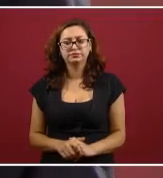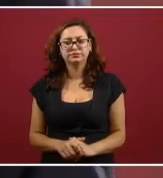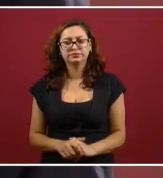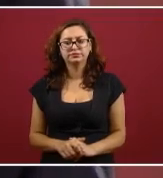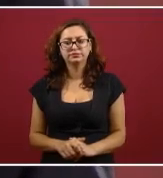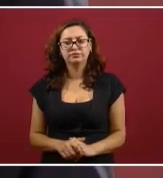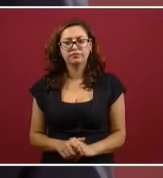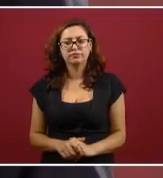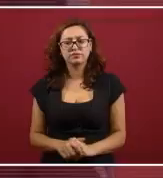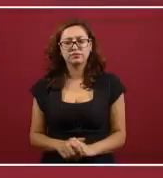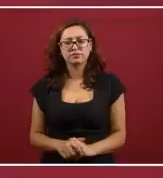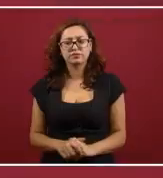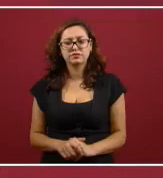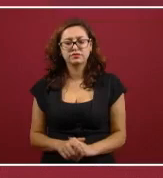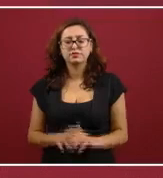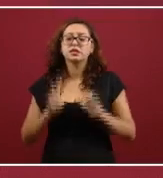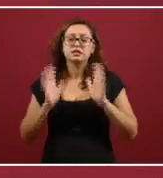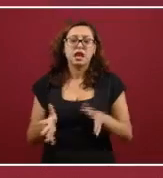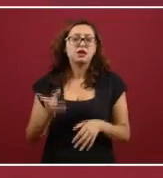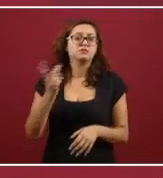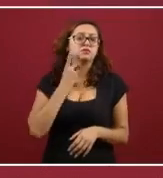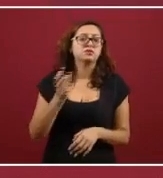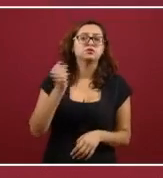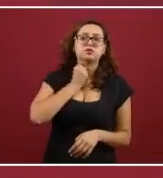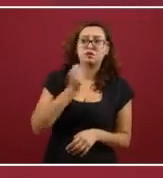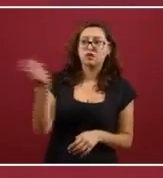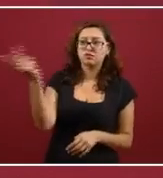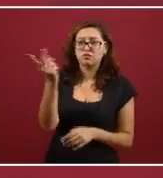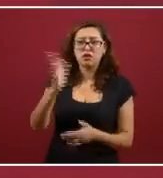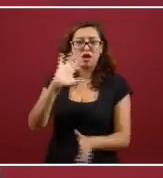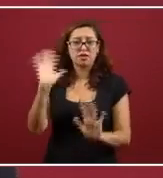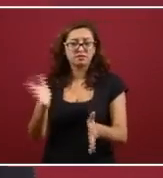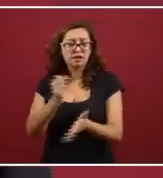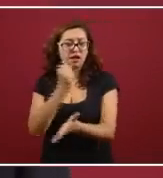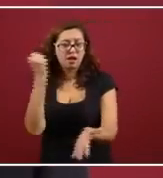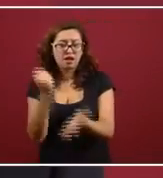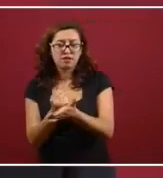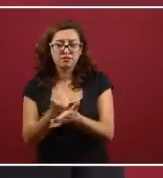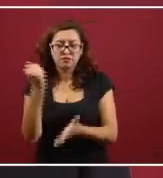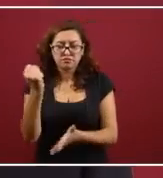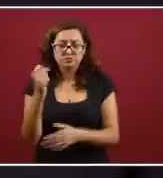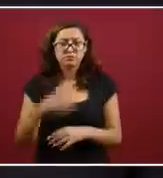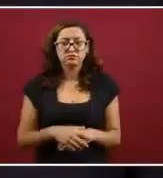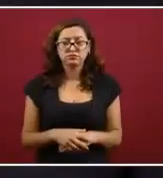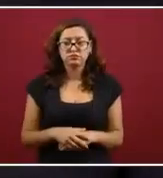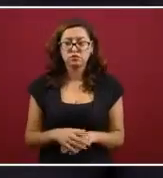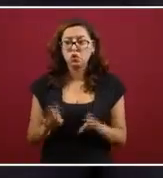el Poder Legislativo. ¿Quieren saber hacia dónde vamos?